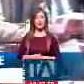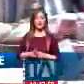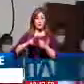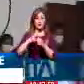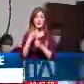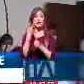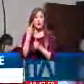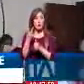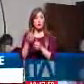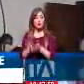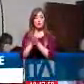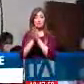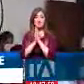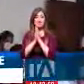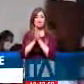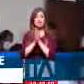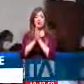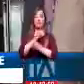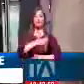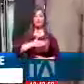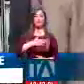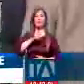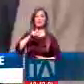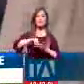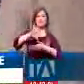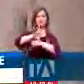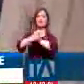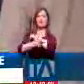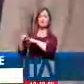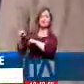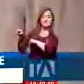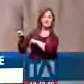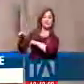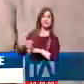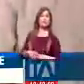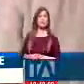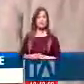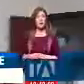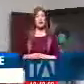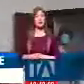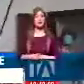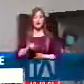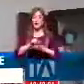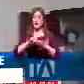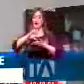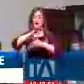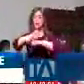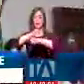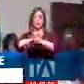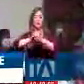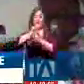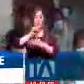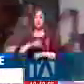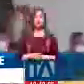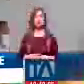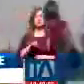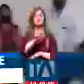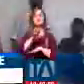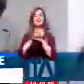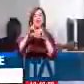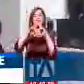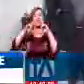queja en contra de Rosa Cerda. Con 5 votos se calificó la petición que presentó Itel Zambrano en contra de Cerda por sus declaraciones